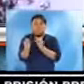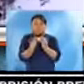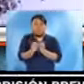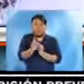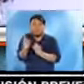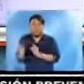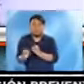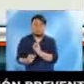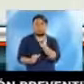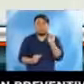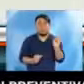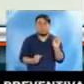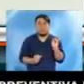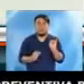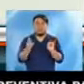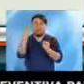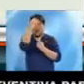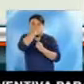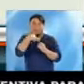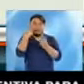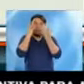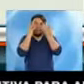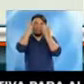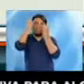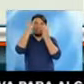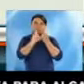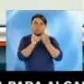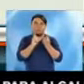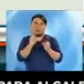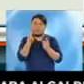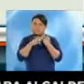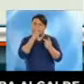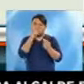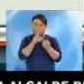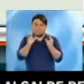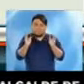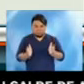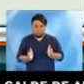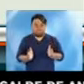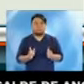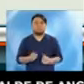la cara de Pedro ya no sería la misma.